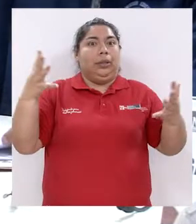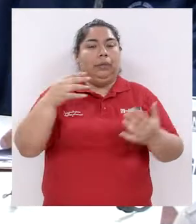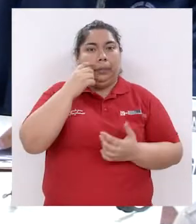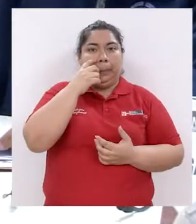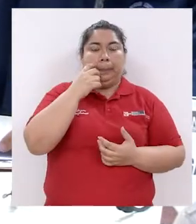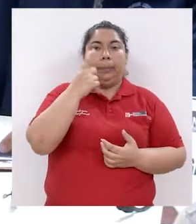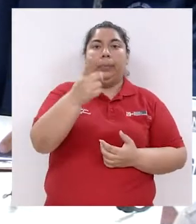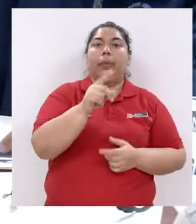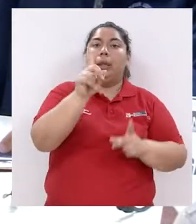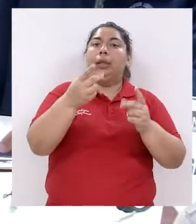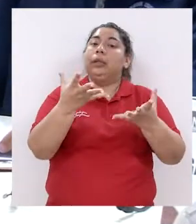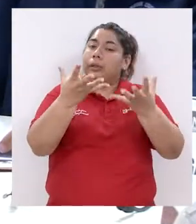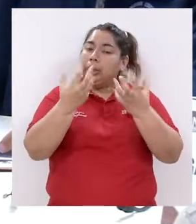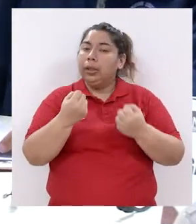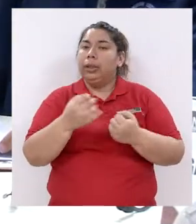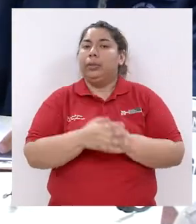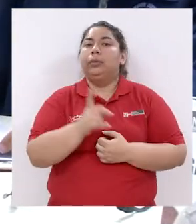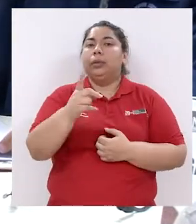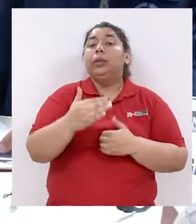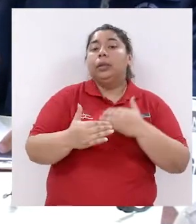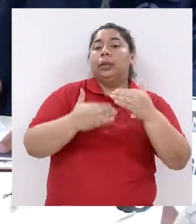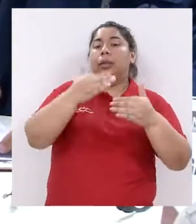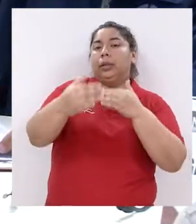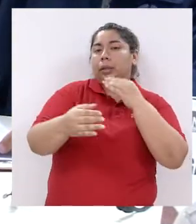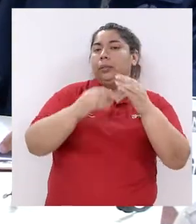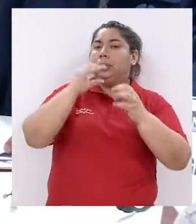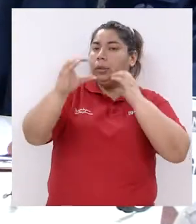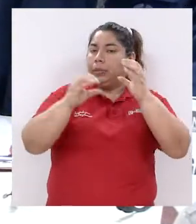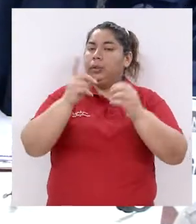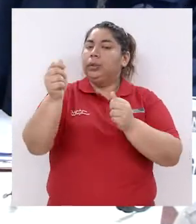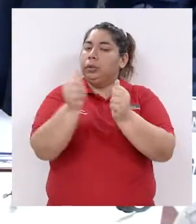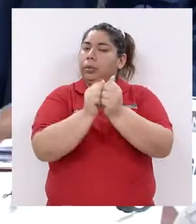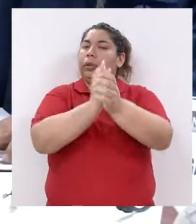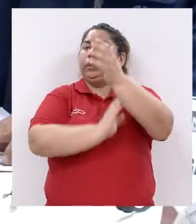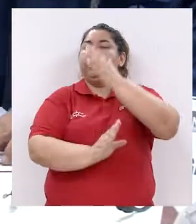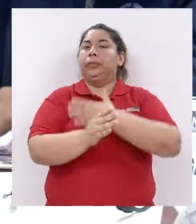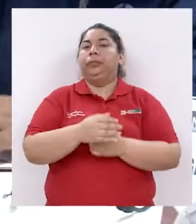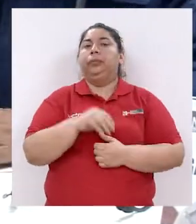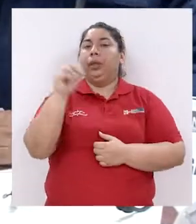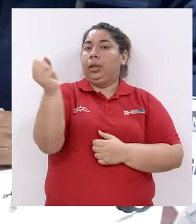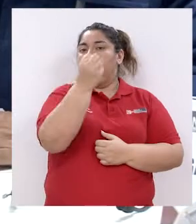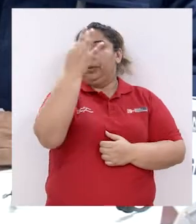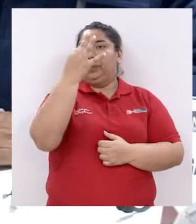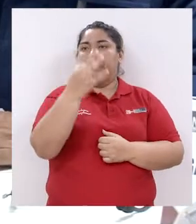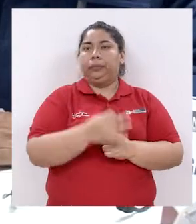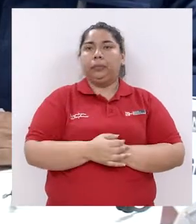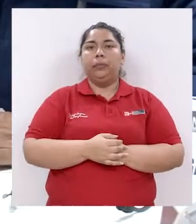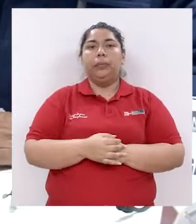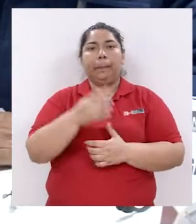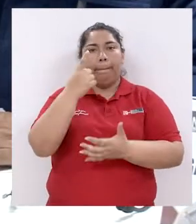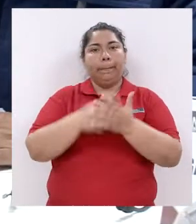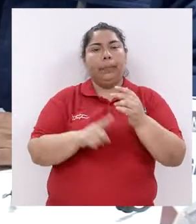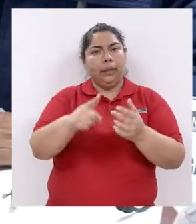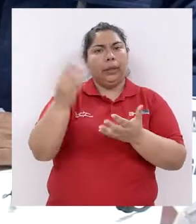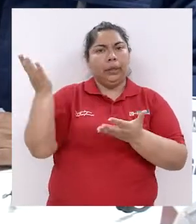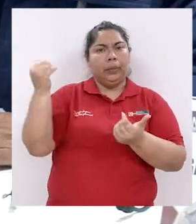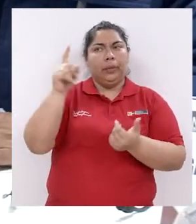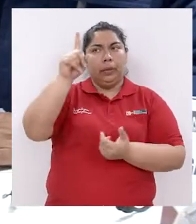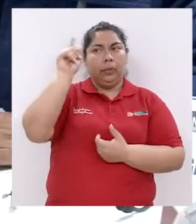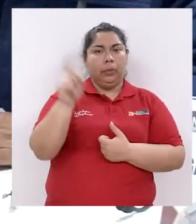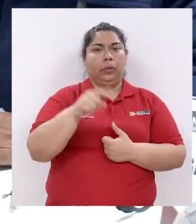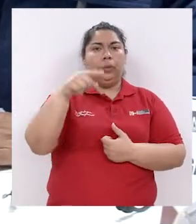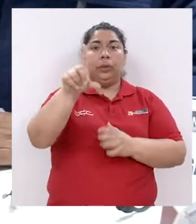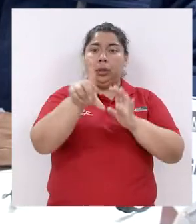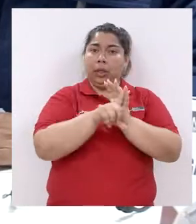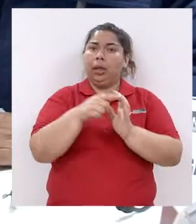desafío que nosotros tenemos en materia de discapacidad. Y el tercer gran desafío es que superemos ese